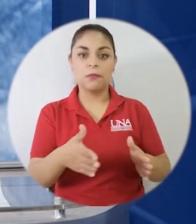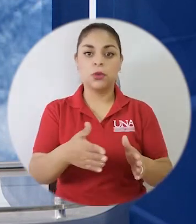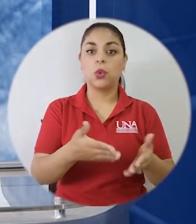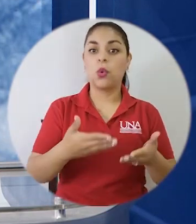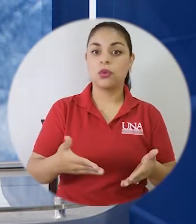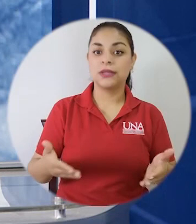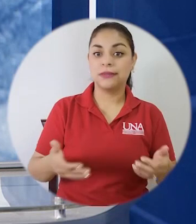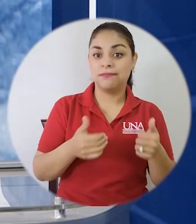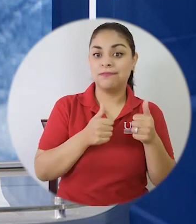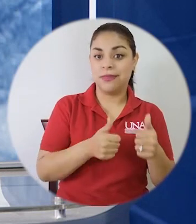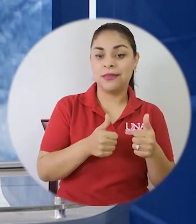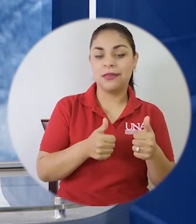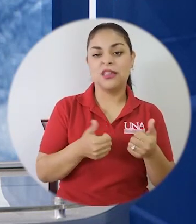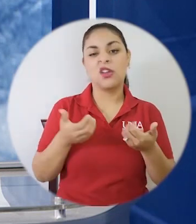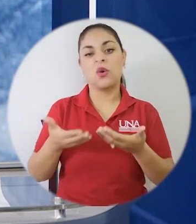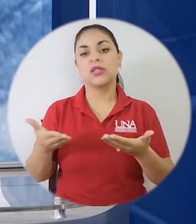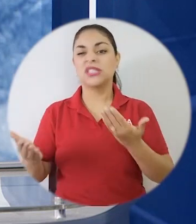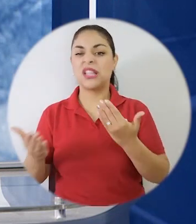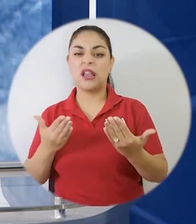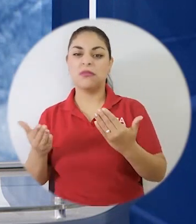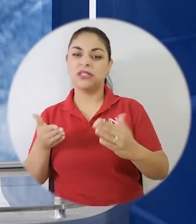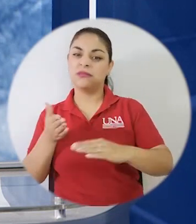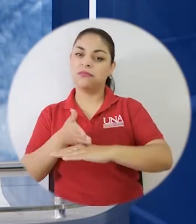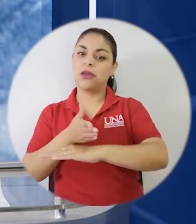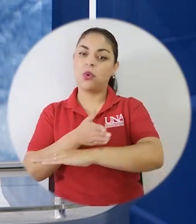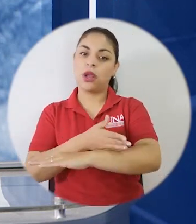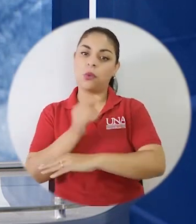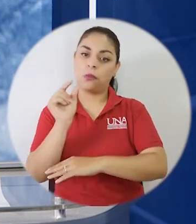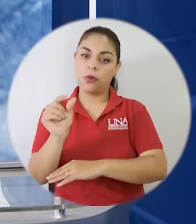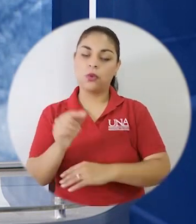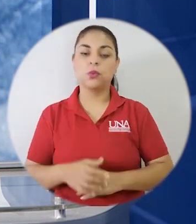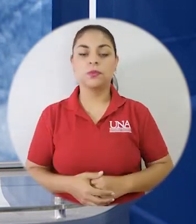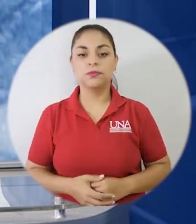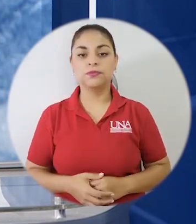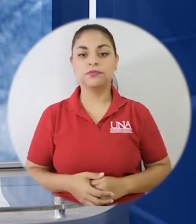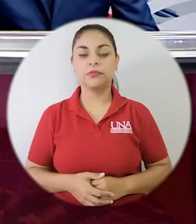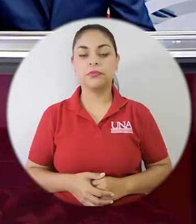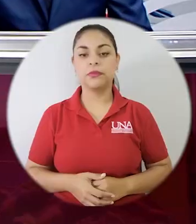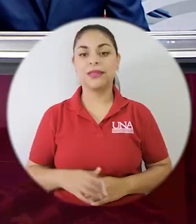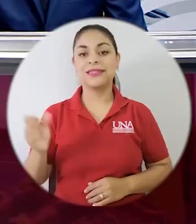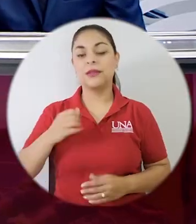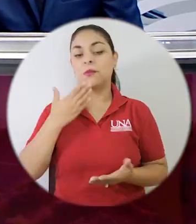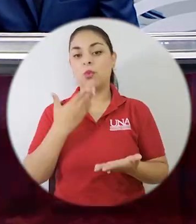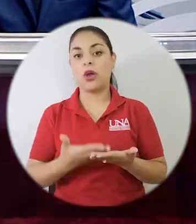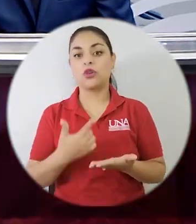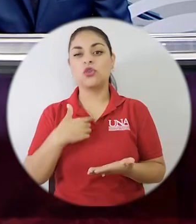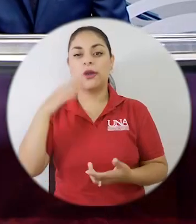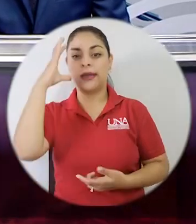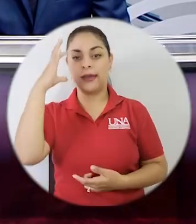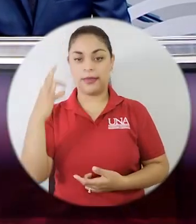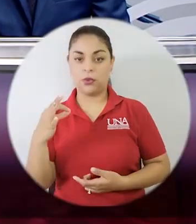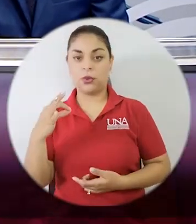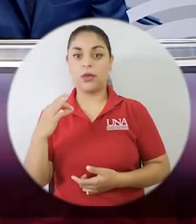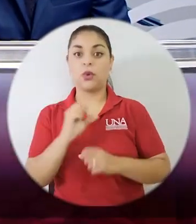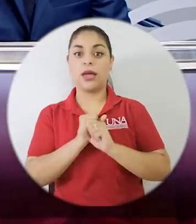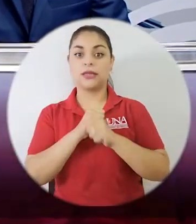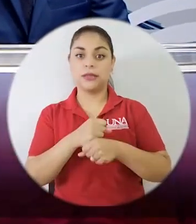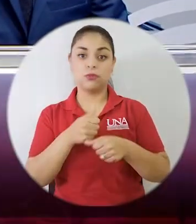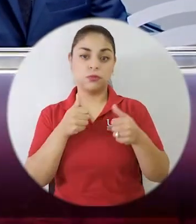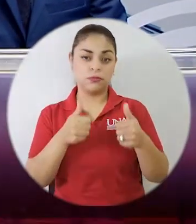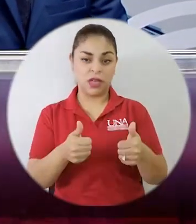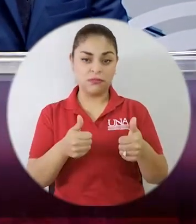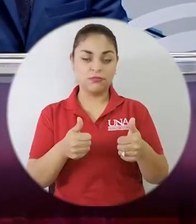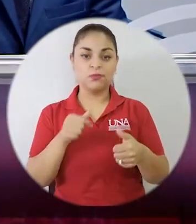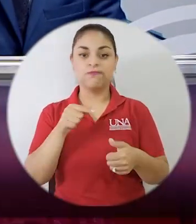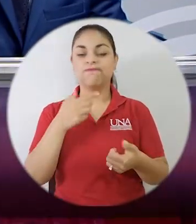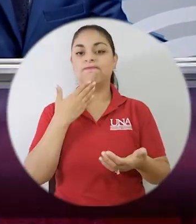que hemos hecho bien y otras que también tal vez tenemos que mejorar un poco? Sí, yo diría que lo que hemos hecho bien